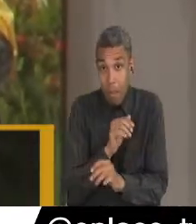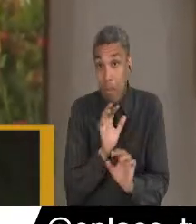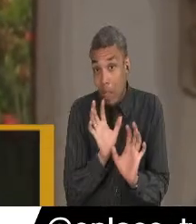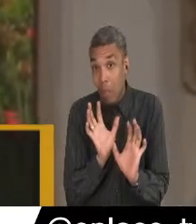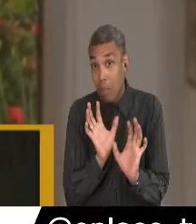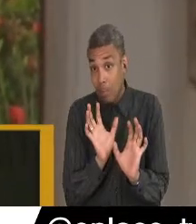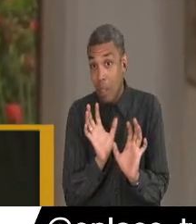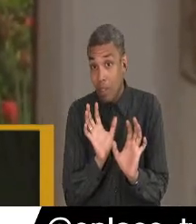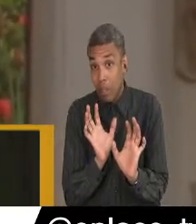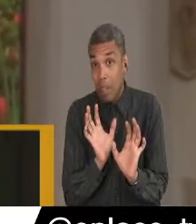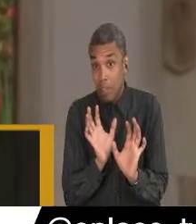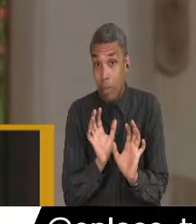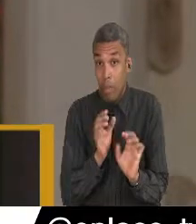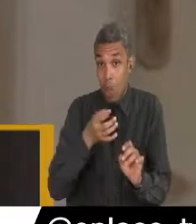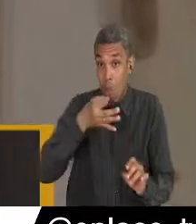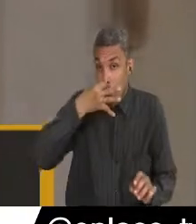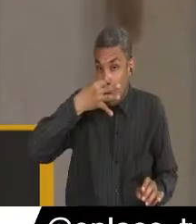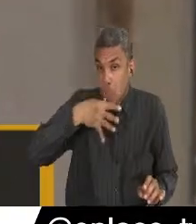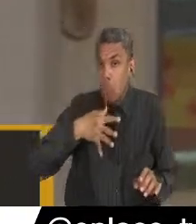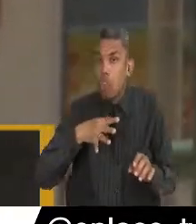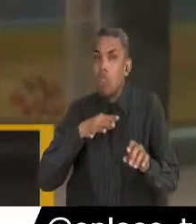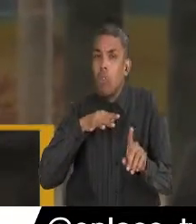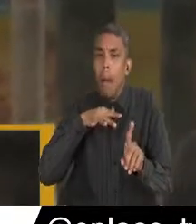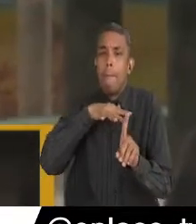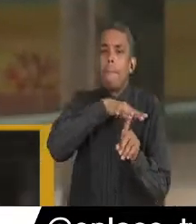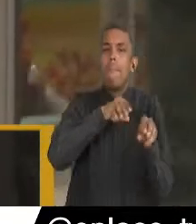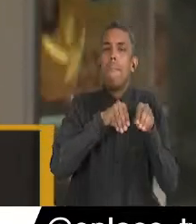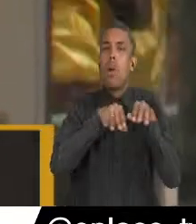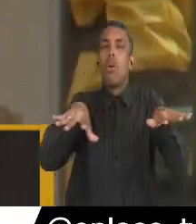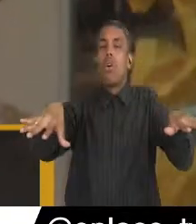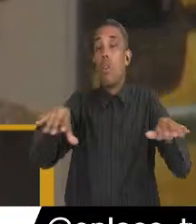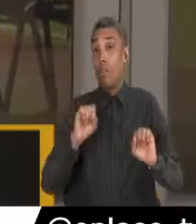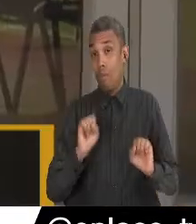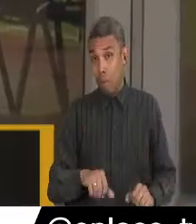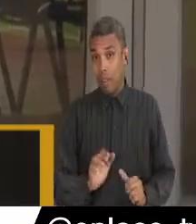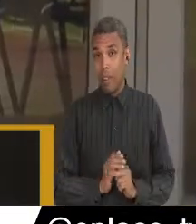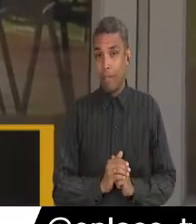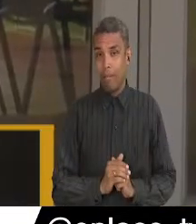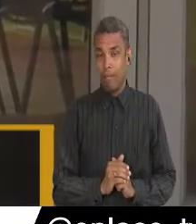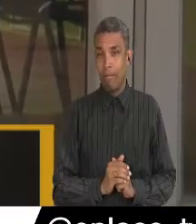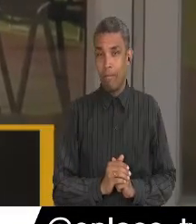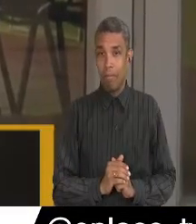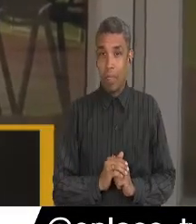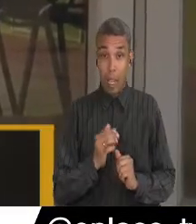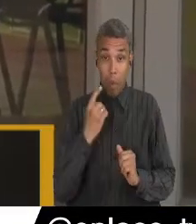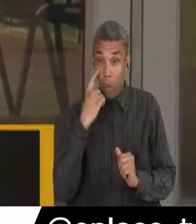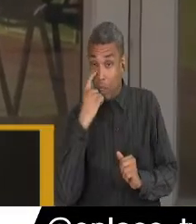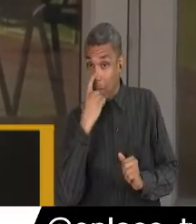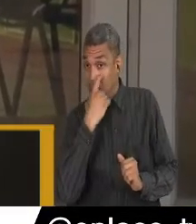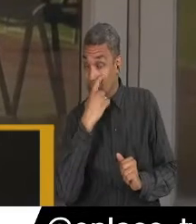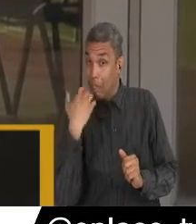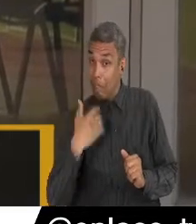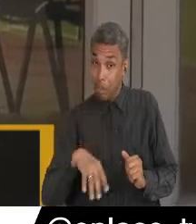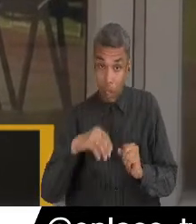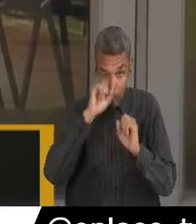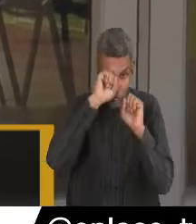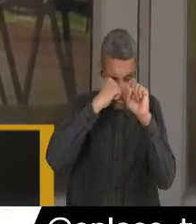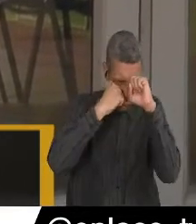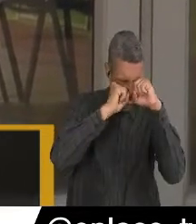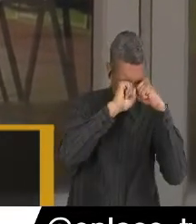un alto grado de contaminación, especialmente para para la vista. Es un químico fuerte para